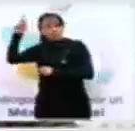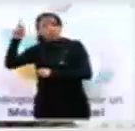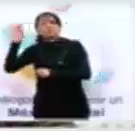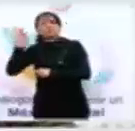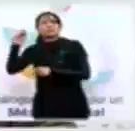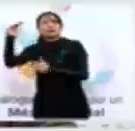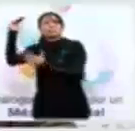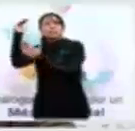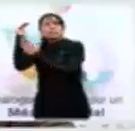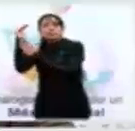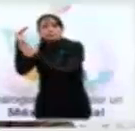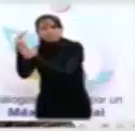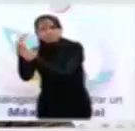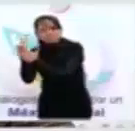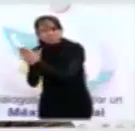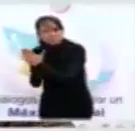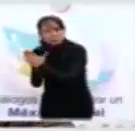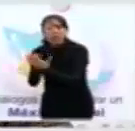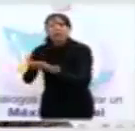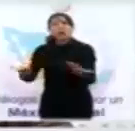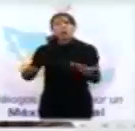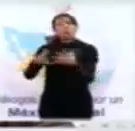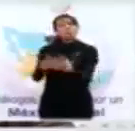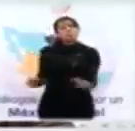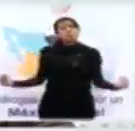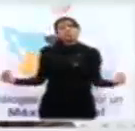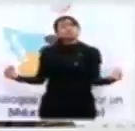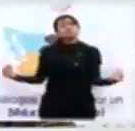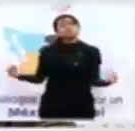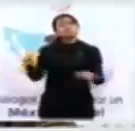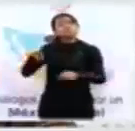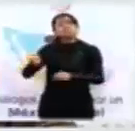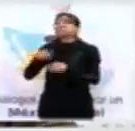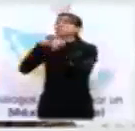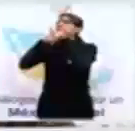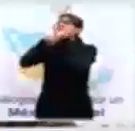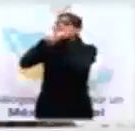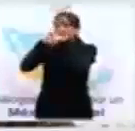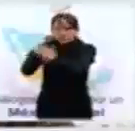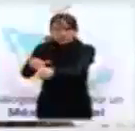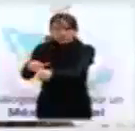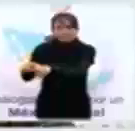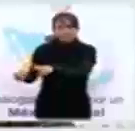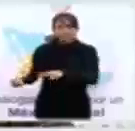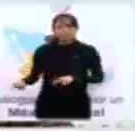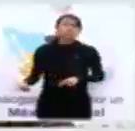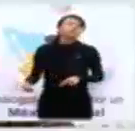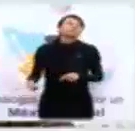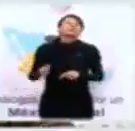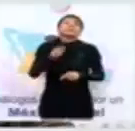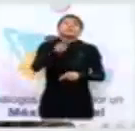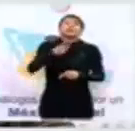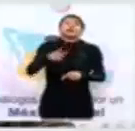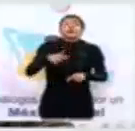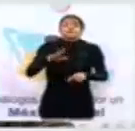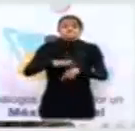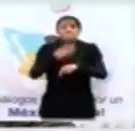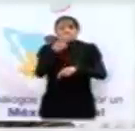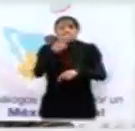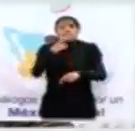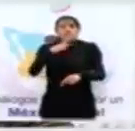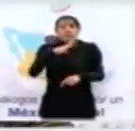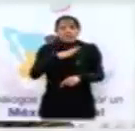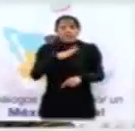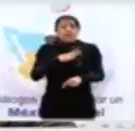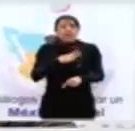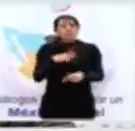disminuir, no se ha dado en el país, y como nunca hemos tenido y tenemos tantos propietarios y tantas personas que